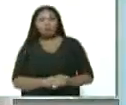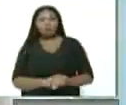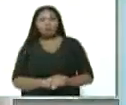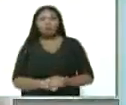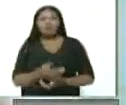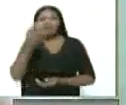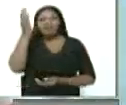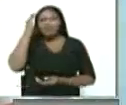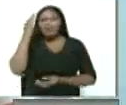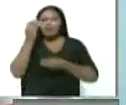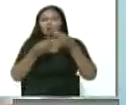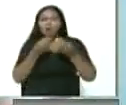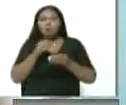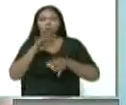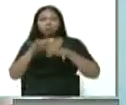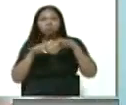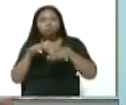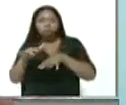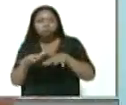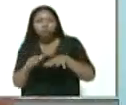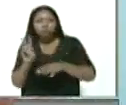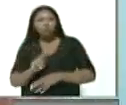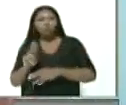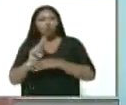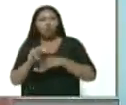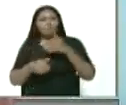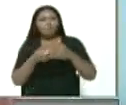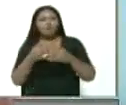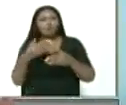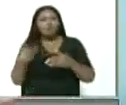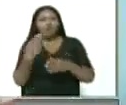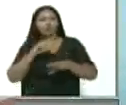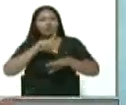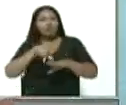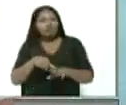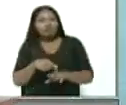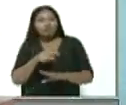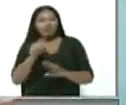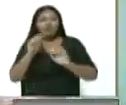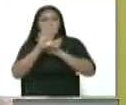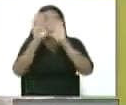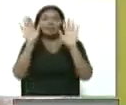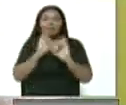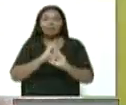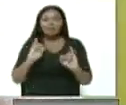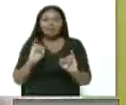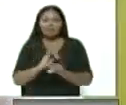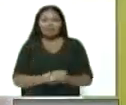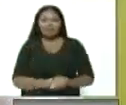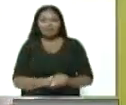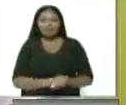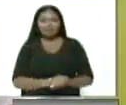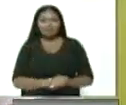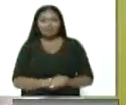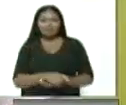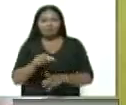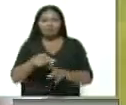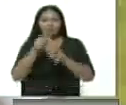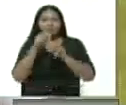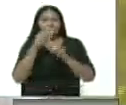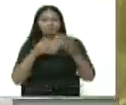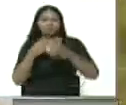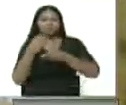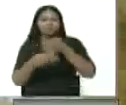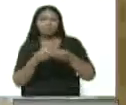con la máquina lo máximo que puede tardar si está claro y claro es la selección que va a hacer